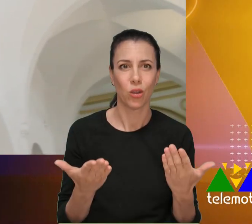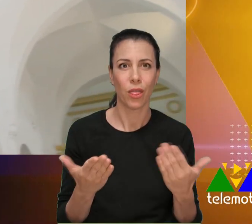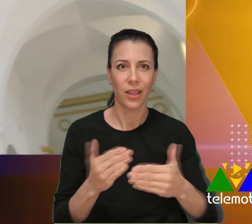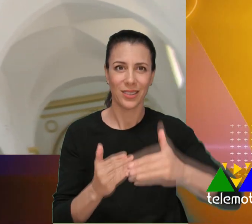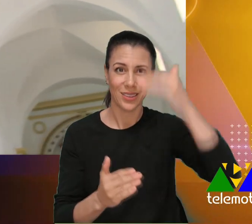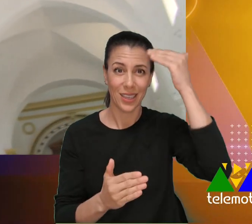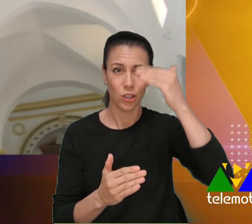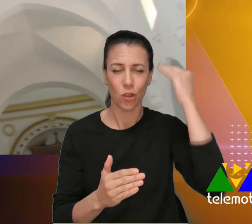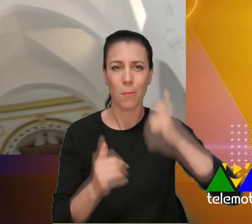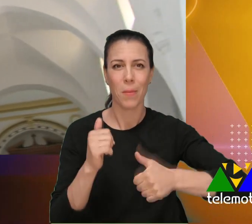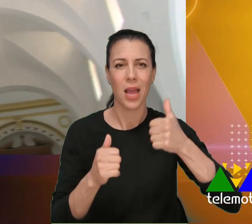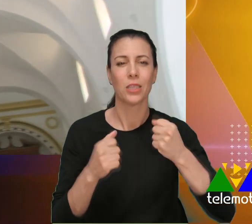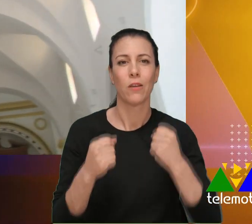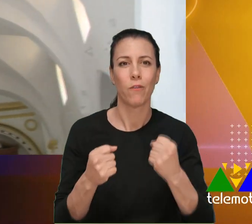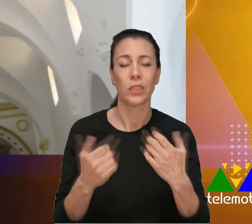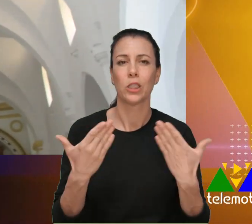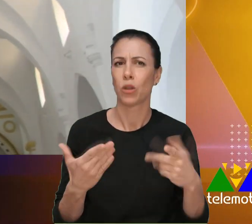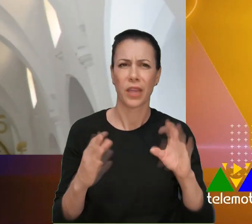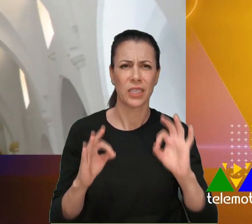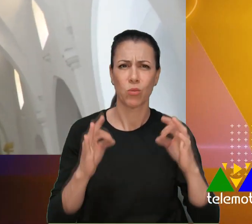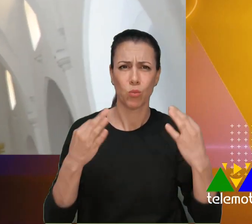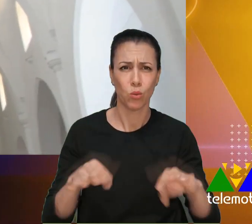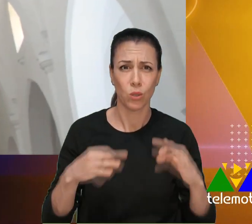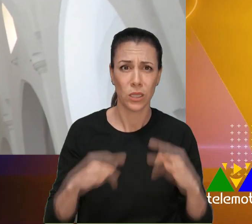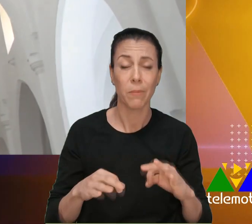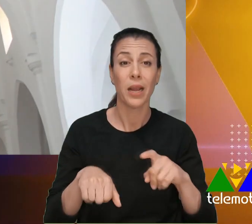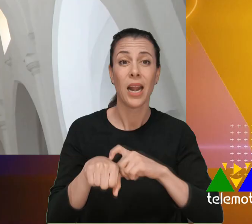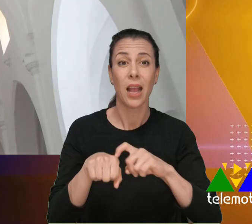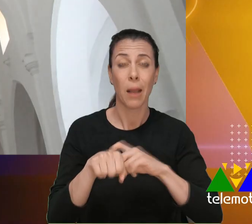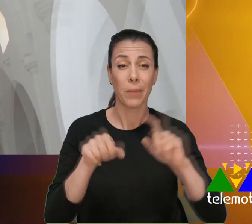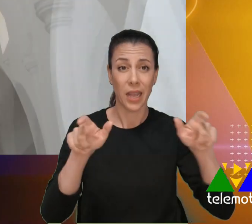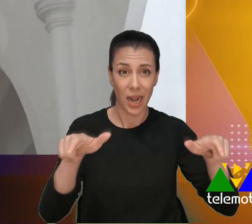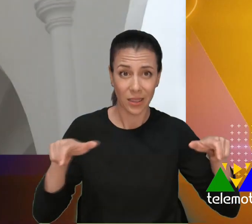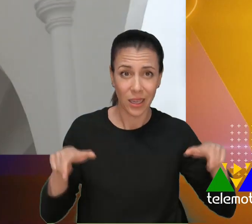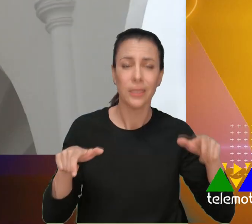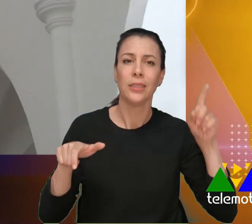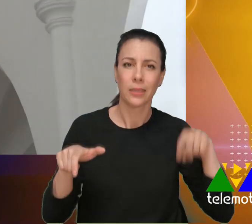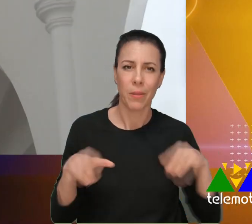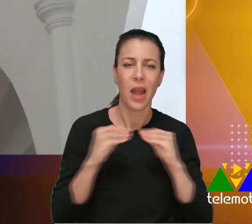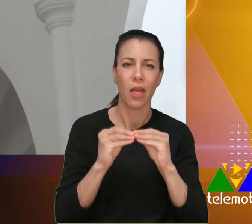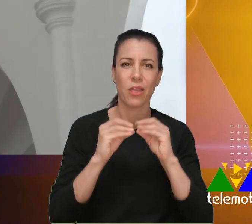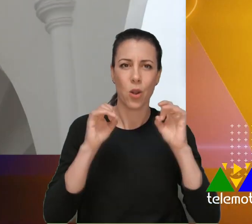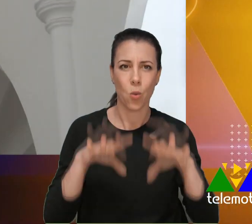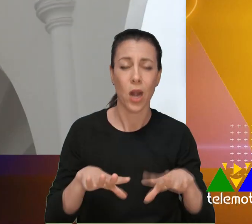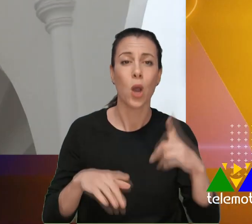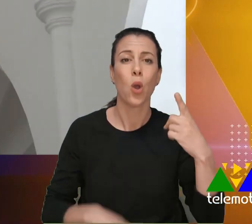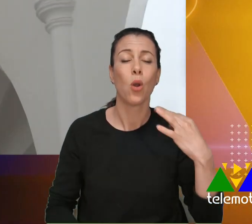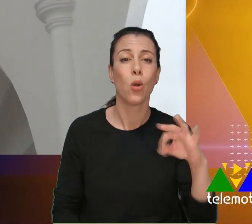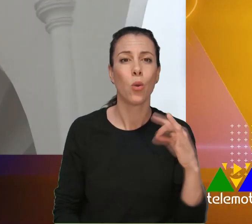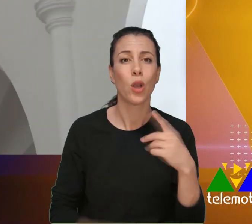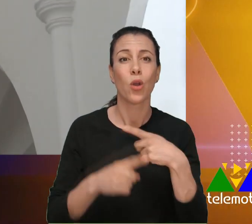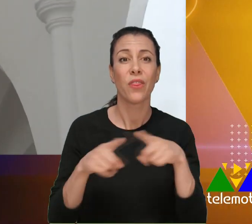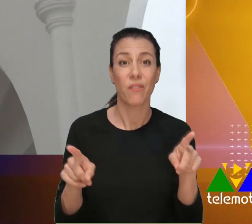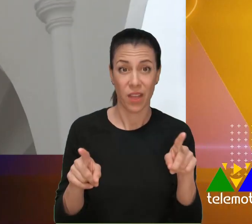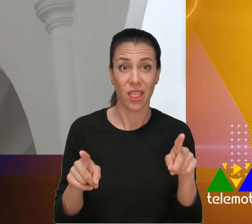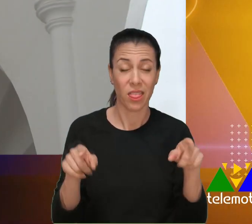de aristas, muy simple, y lógicamente las capillas laterales hacen exactamente igual. Lo único que la diferencia